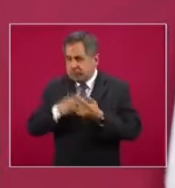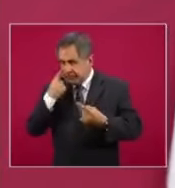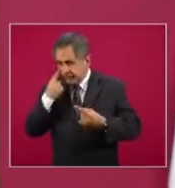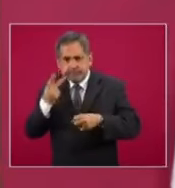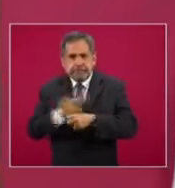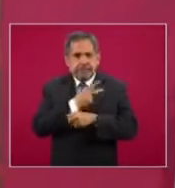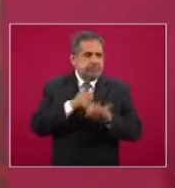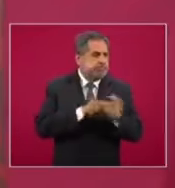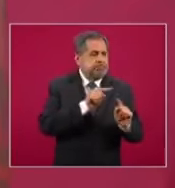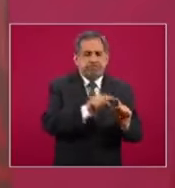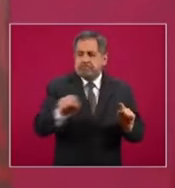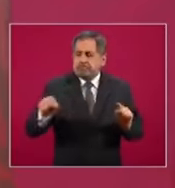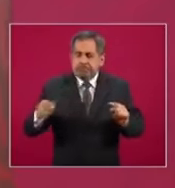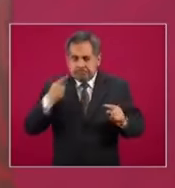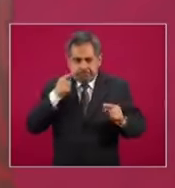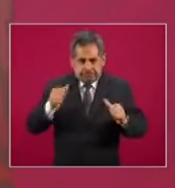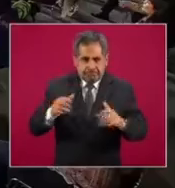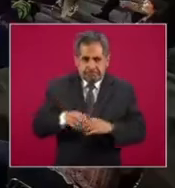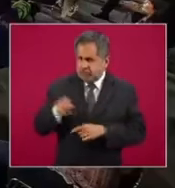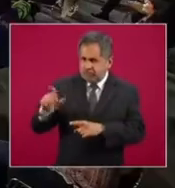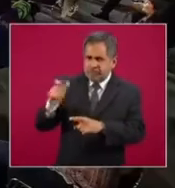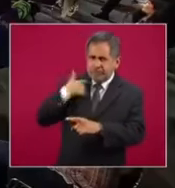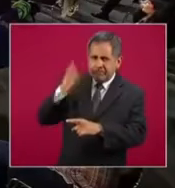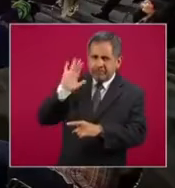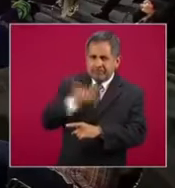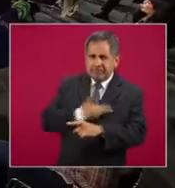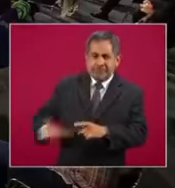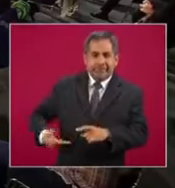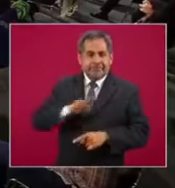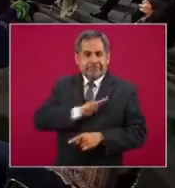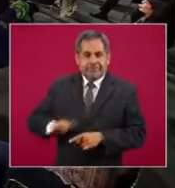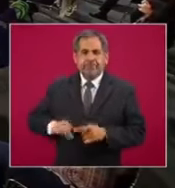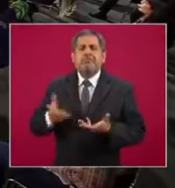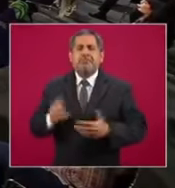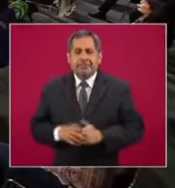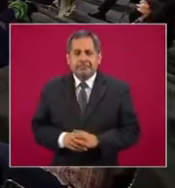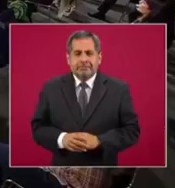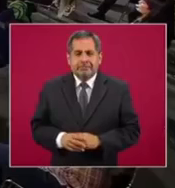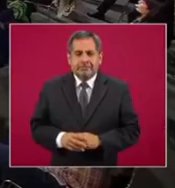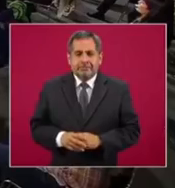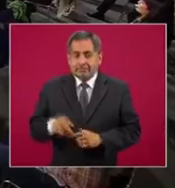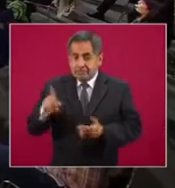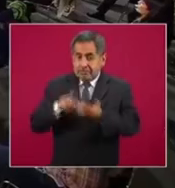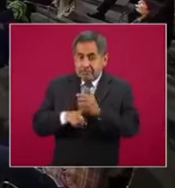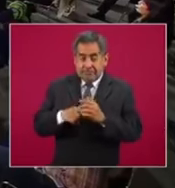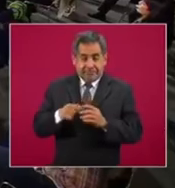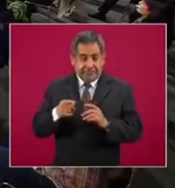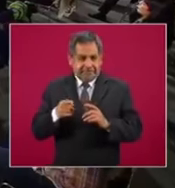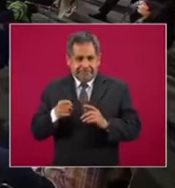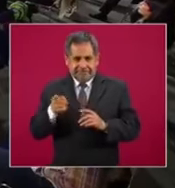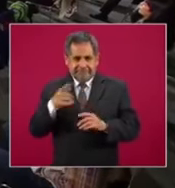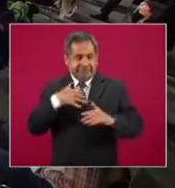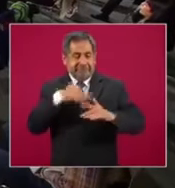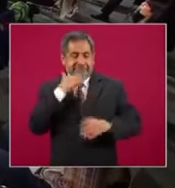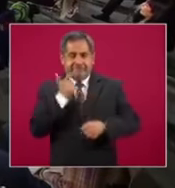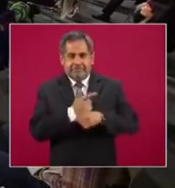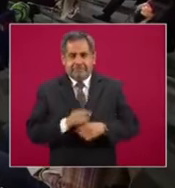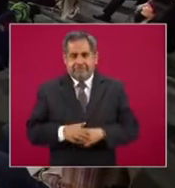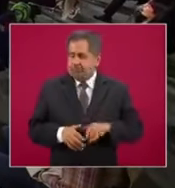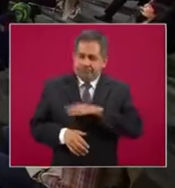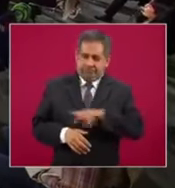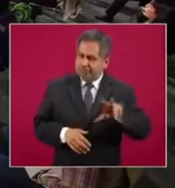de todo tú fuiste presidente municipal no sí y te metían goles no meaba